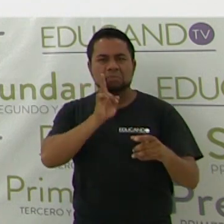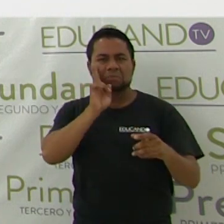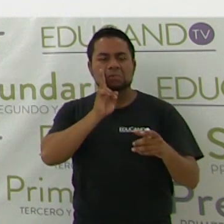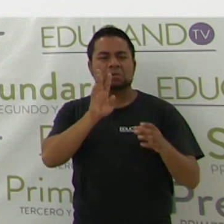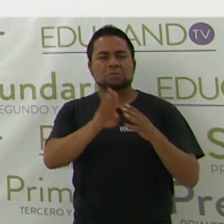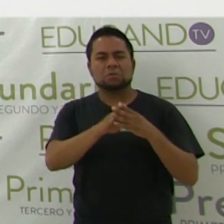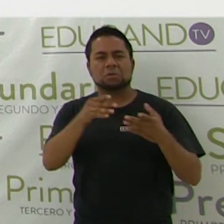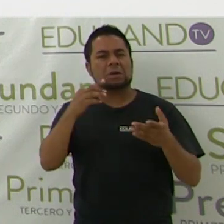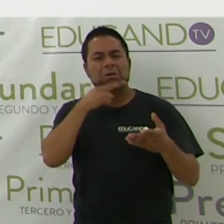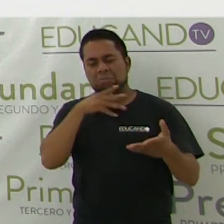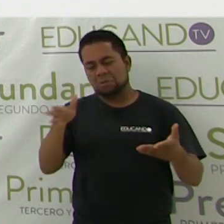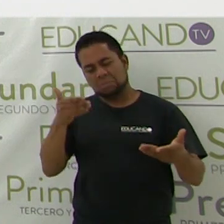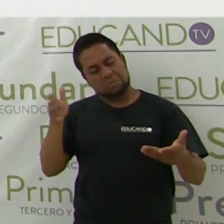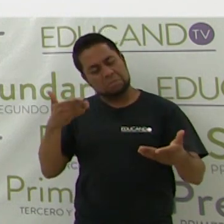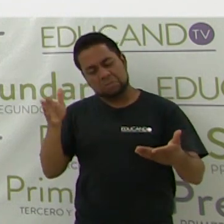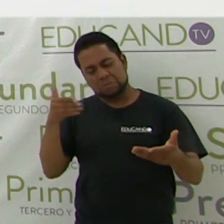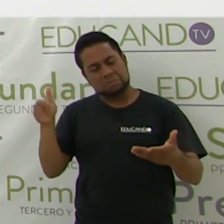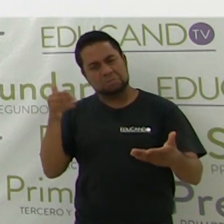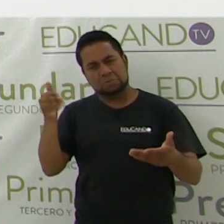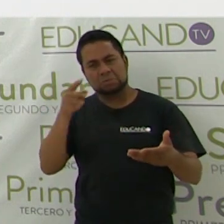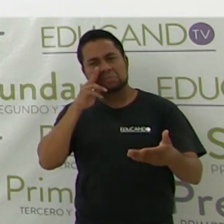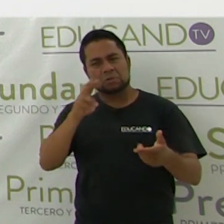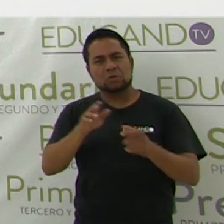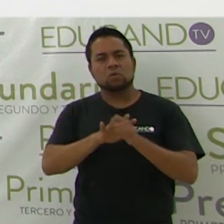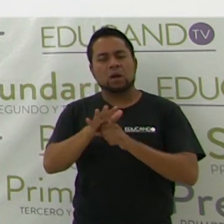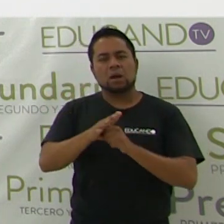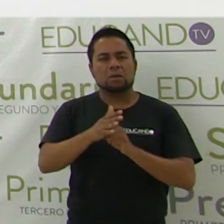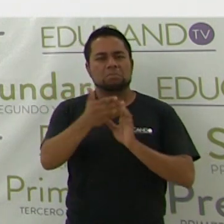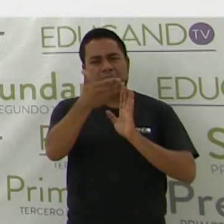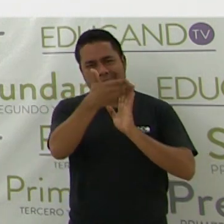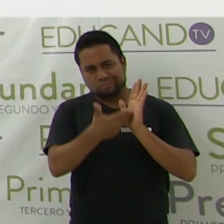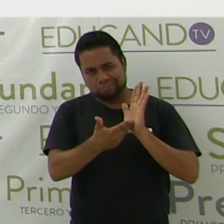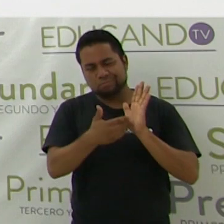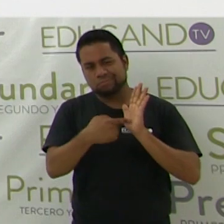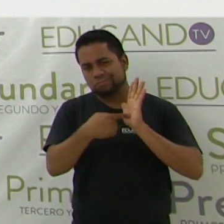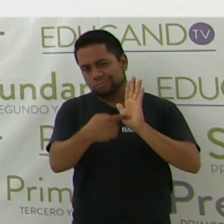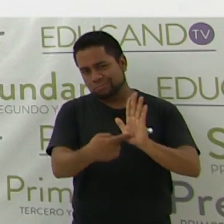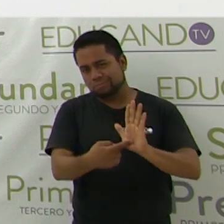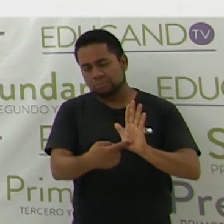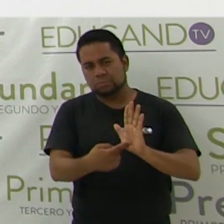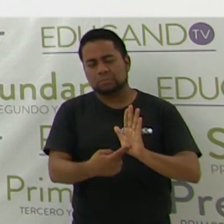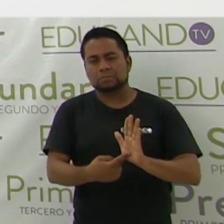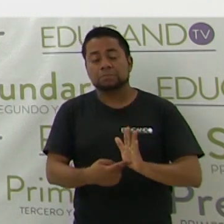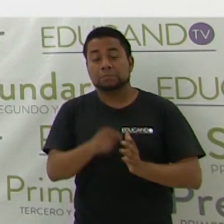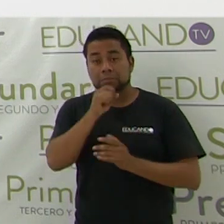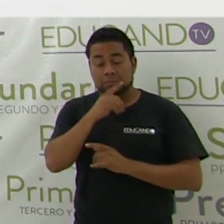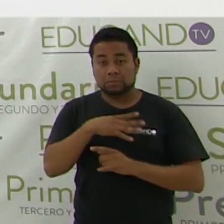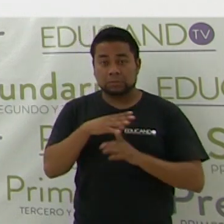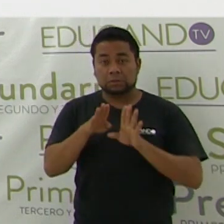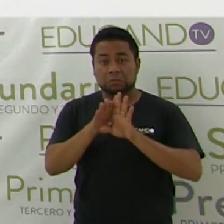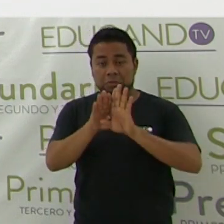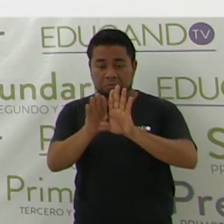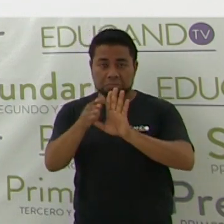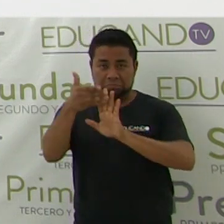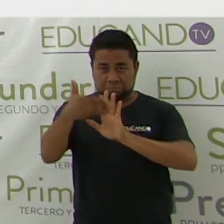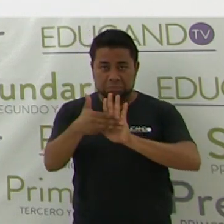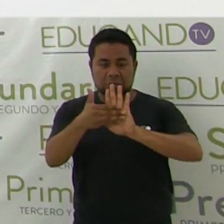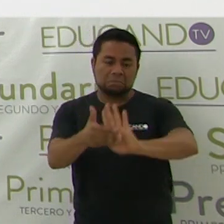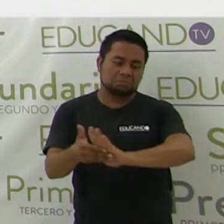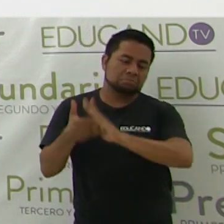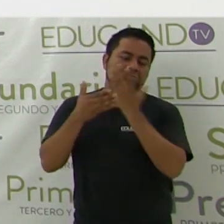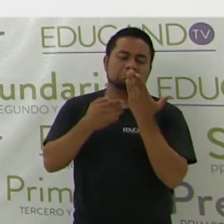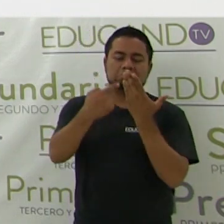ojeada rápidamente a la presentación. Vemos la contraportada.